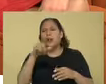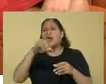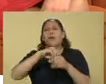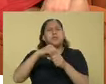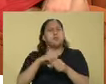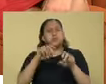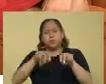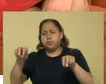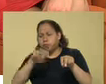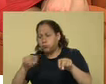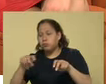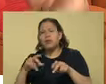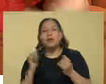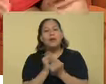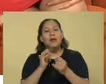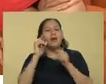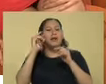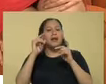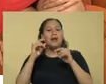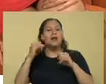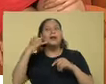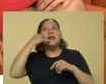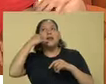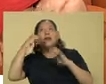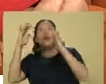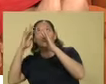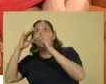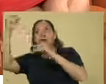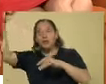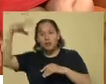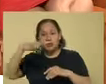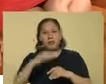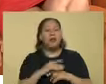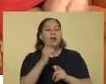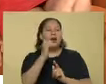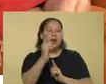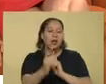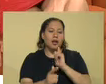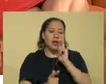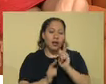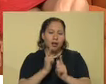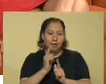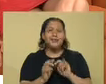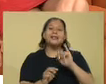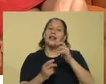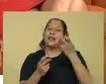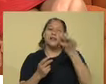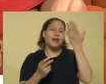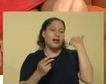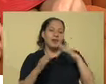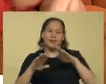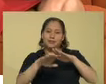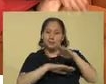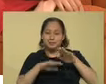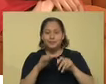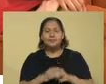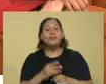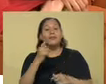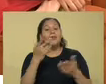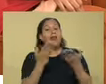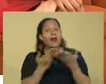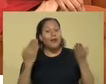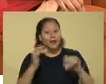se conectaban a través del teléfono. Y era súper sí. lento, ¿no? ¿Se acuerdan? Sí. Y era sí, era, pero era lo que había, ¿no? Hoy en día,